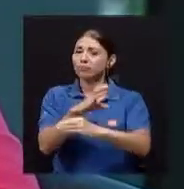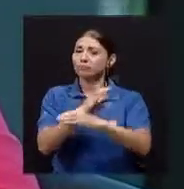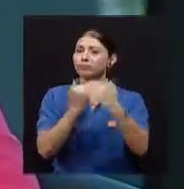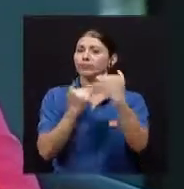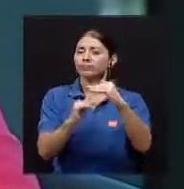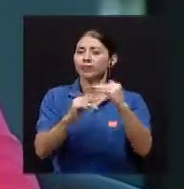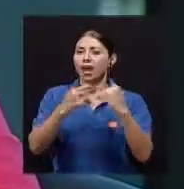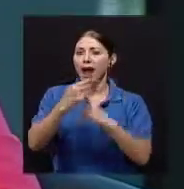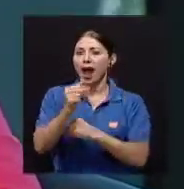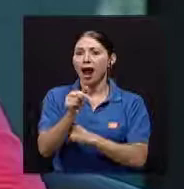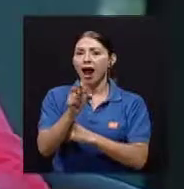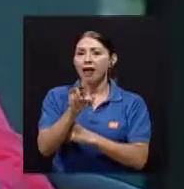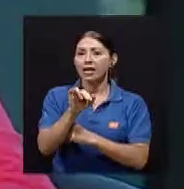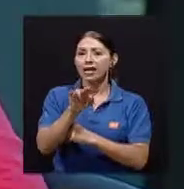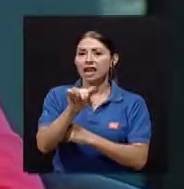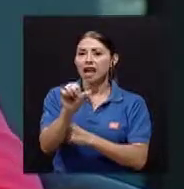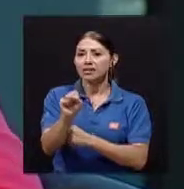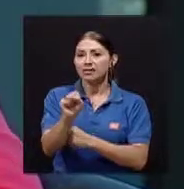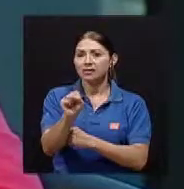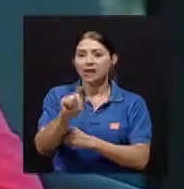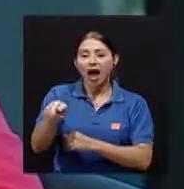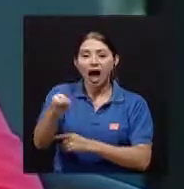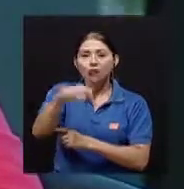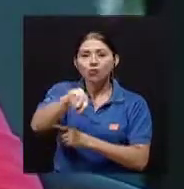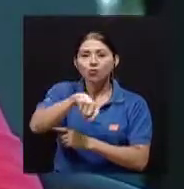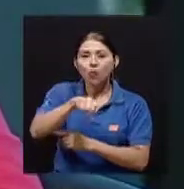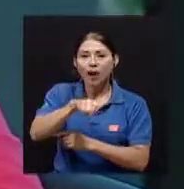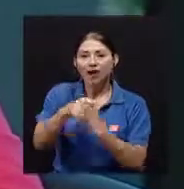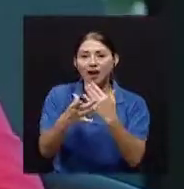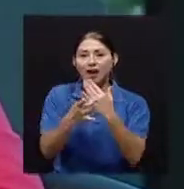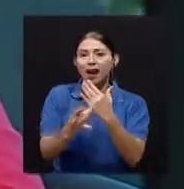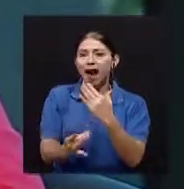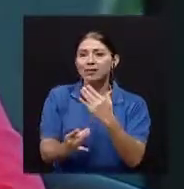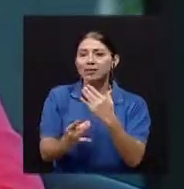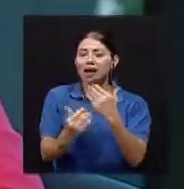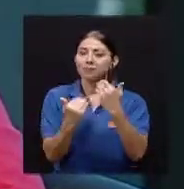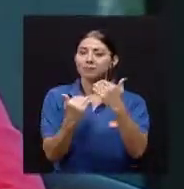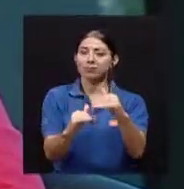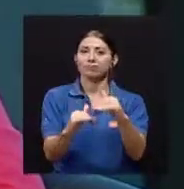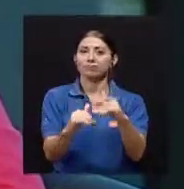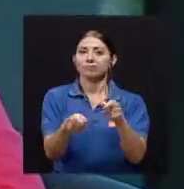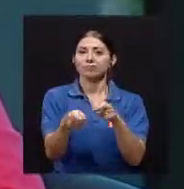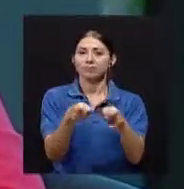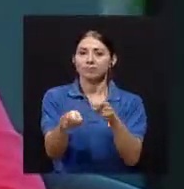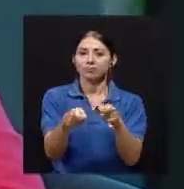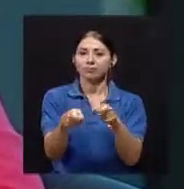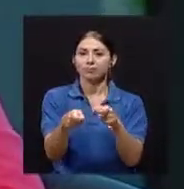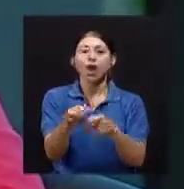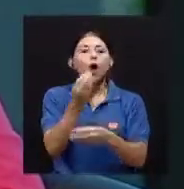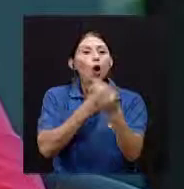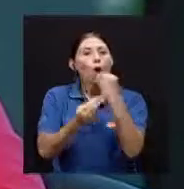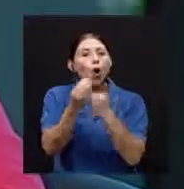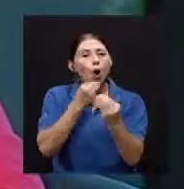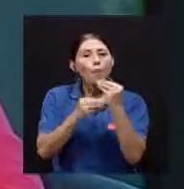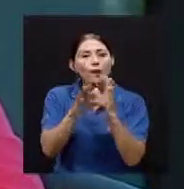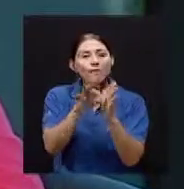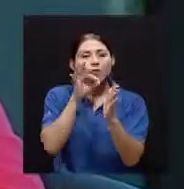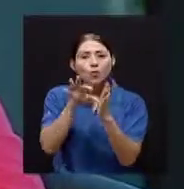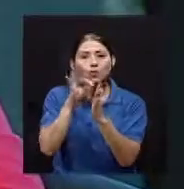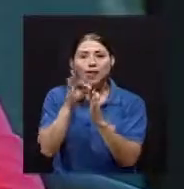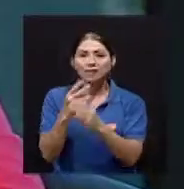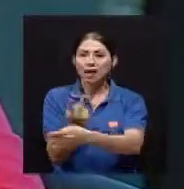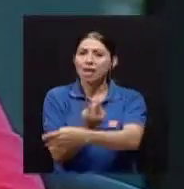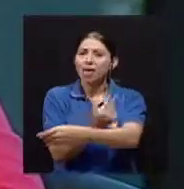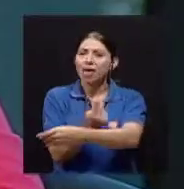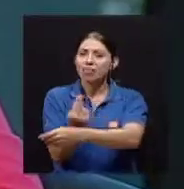al día y de azúcar, postres, eso incluye postres, ¿verdad? No abusar de las grasas, ¿verdad? Comer más frutas y más vegetales,